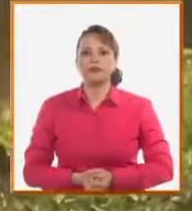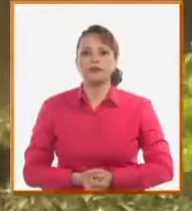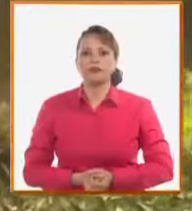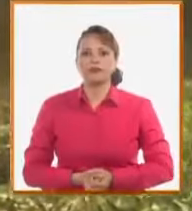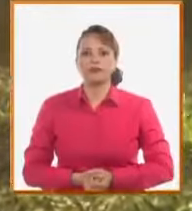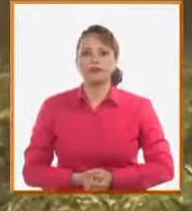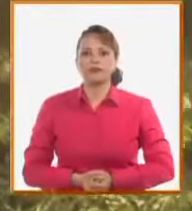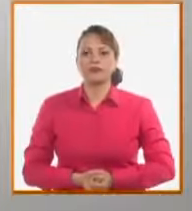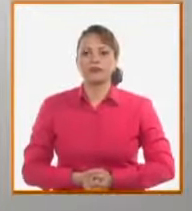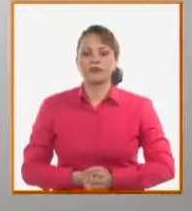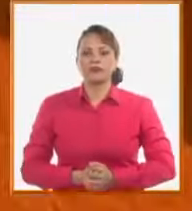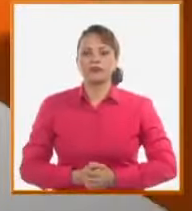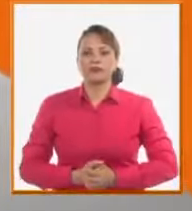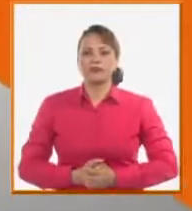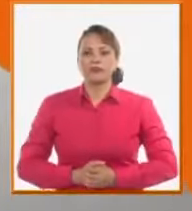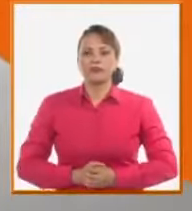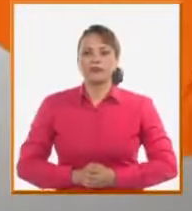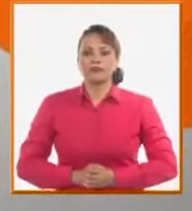Mesa Redonda.